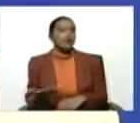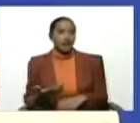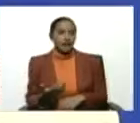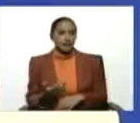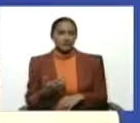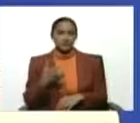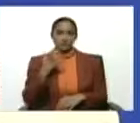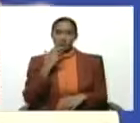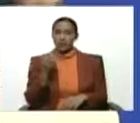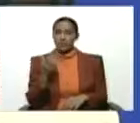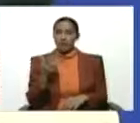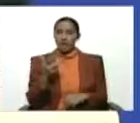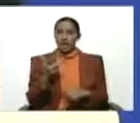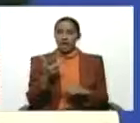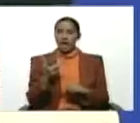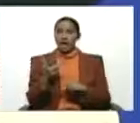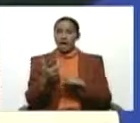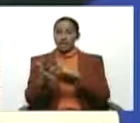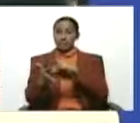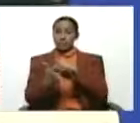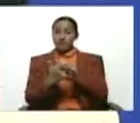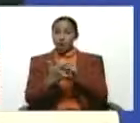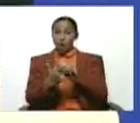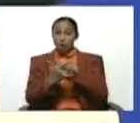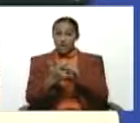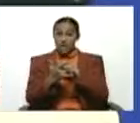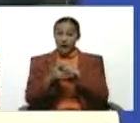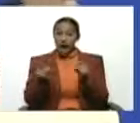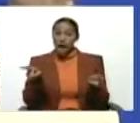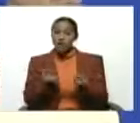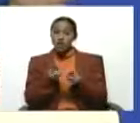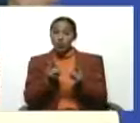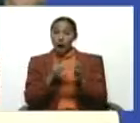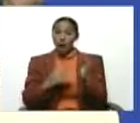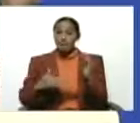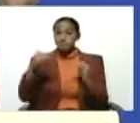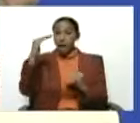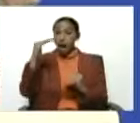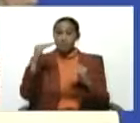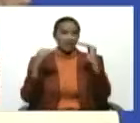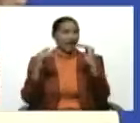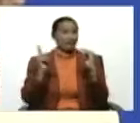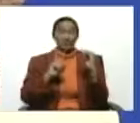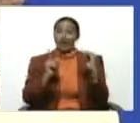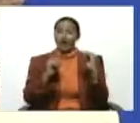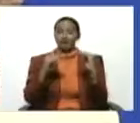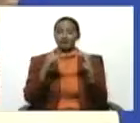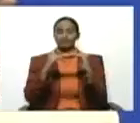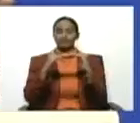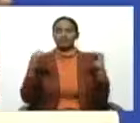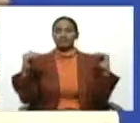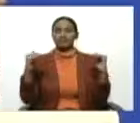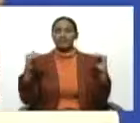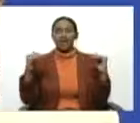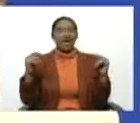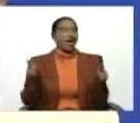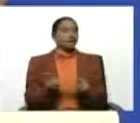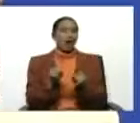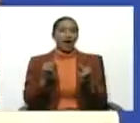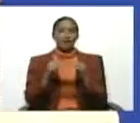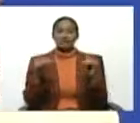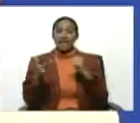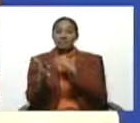tecnología baja o tecnología es es un espectro muy amplio uno puede ir a través